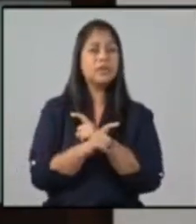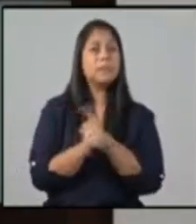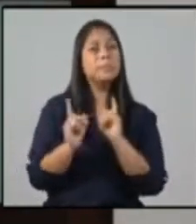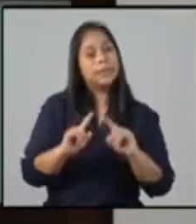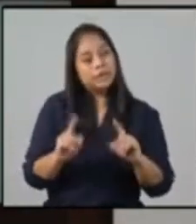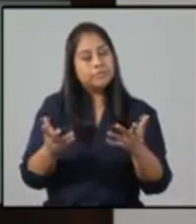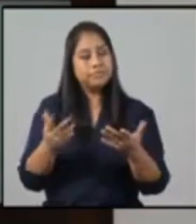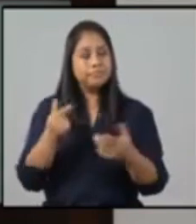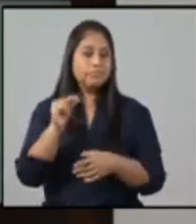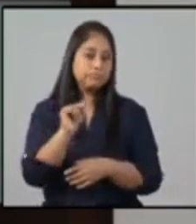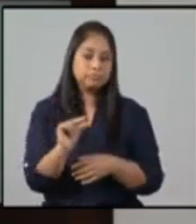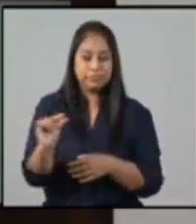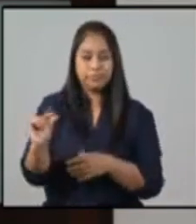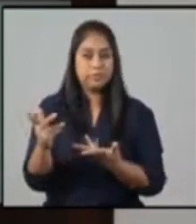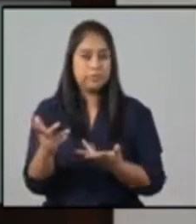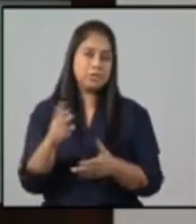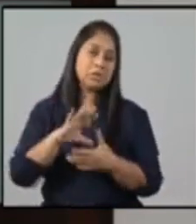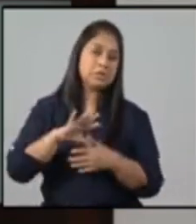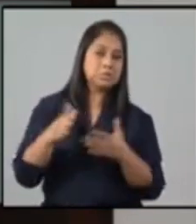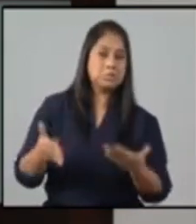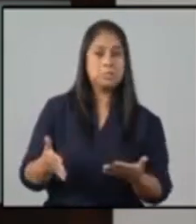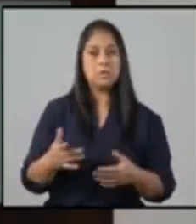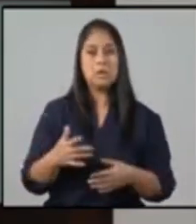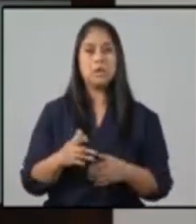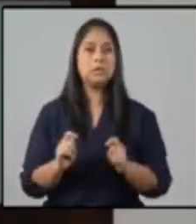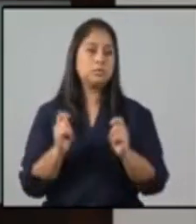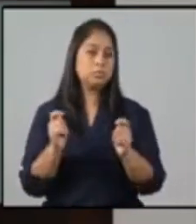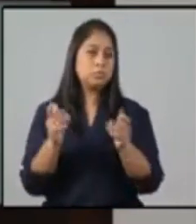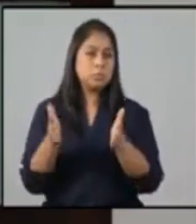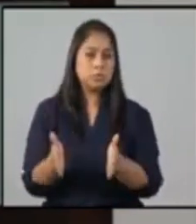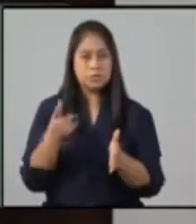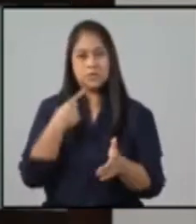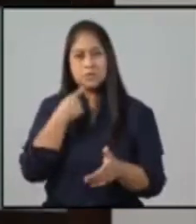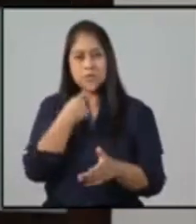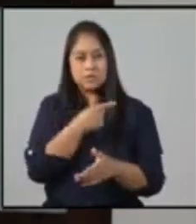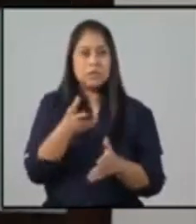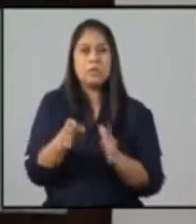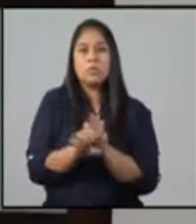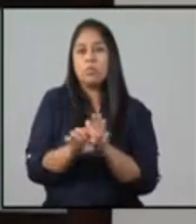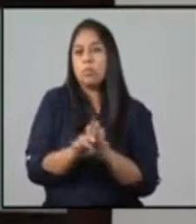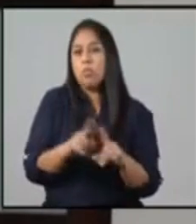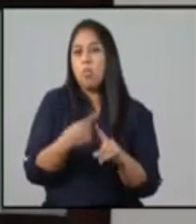bueno, esa es un poco la sal de la diplomacia, siempre conseguir que incluso cuando